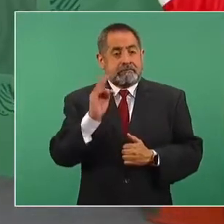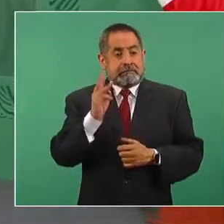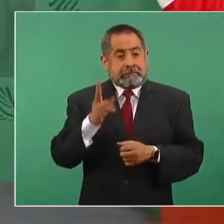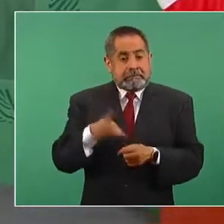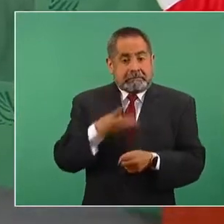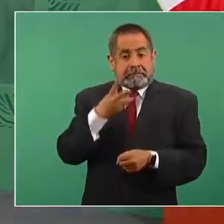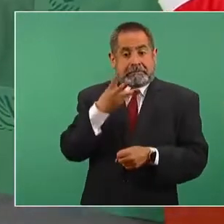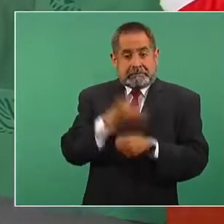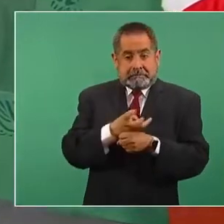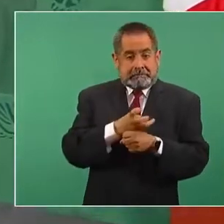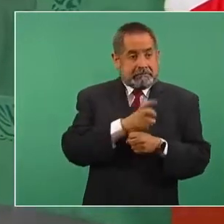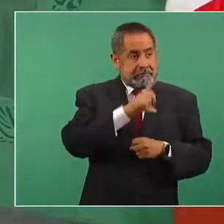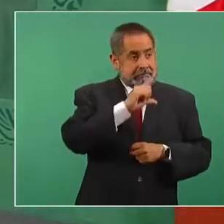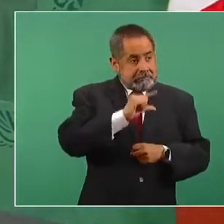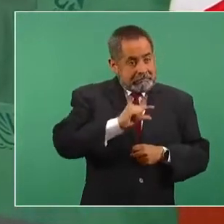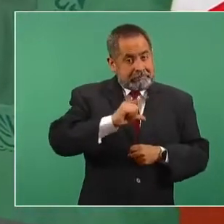tercera,